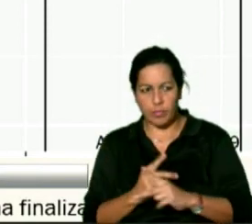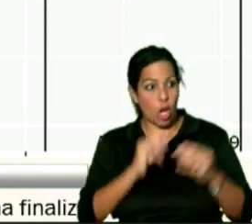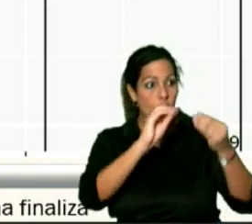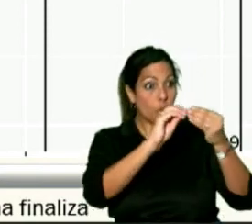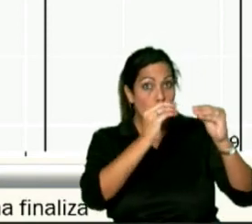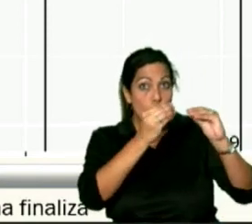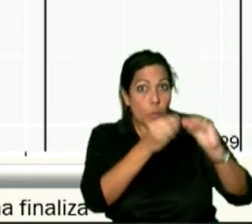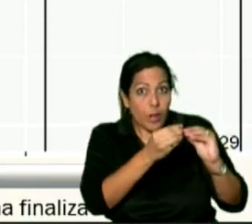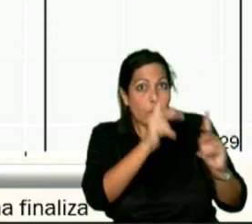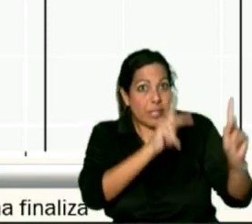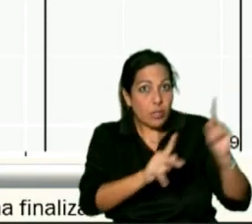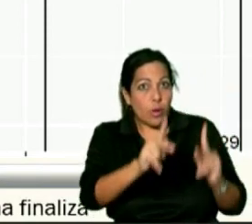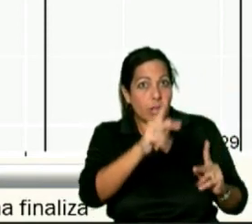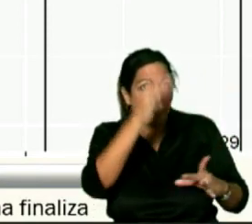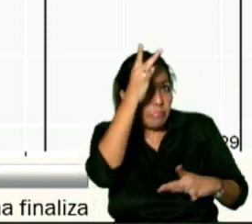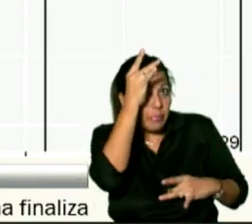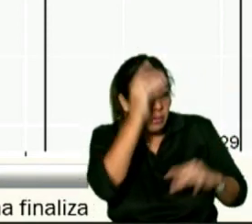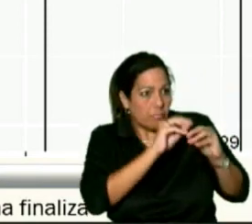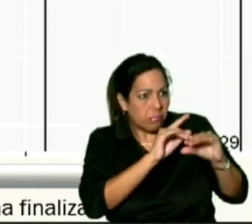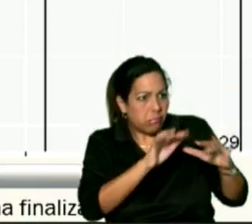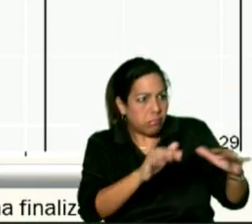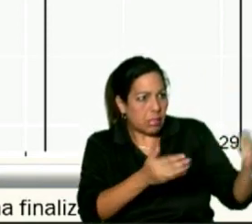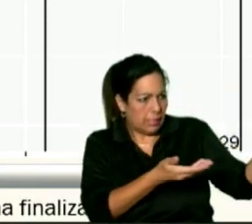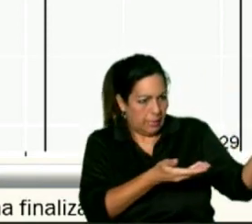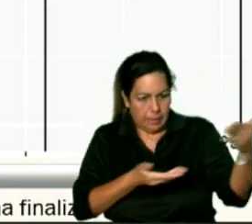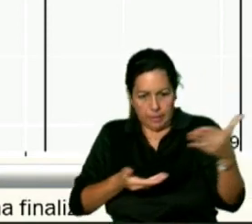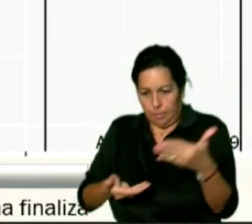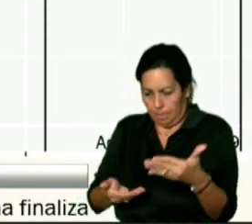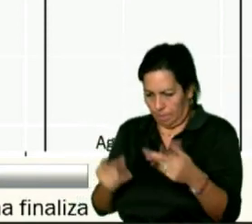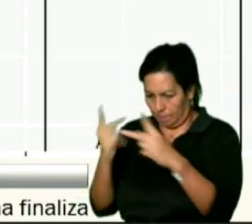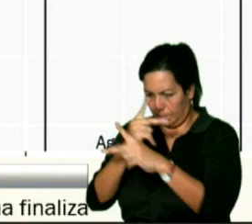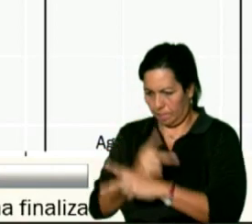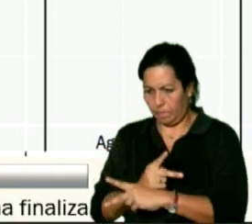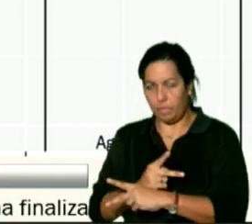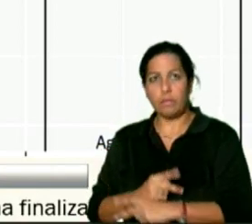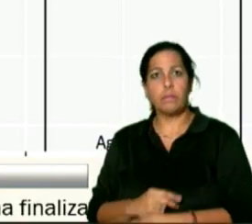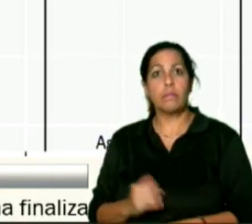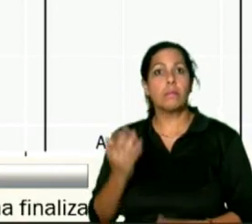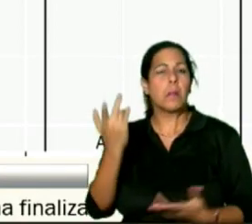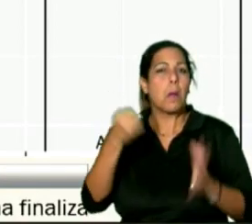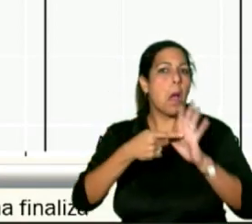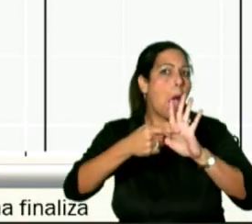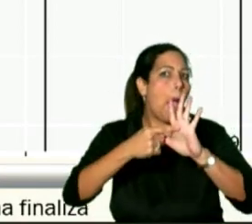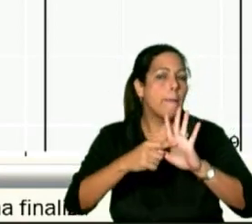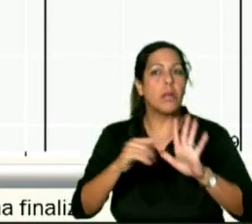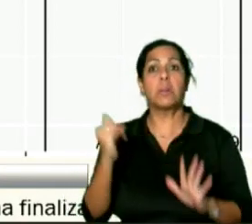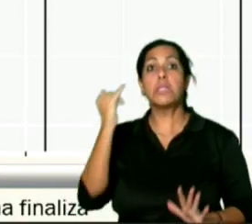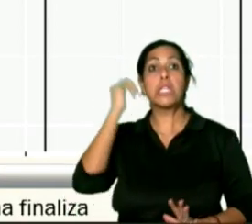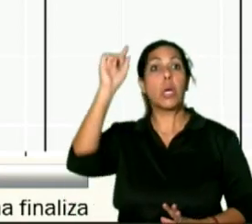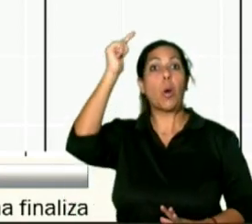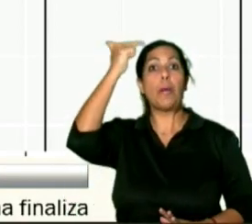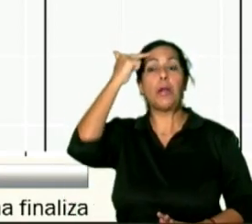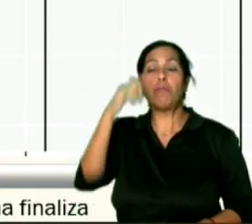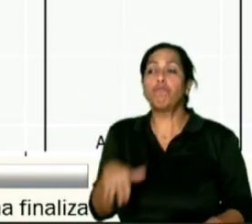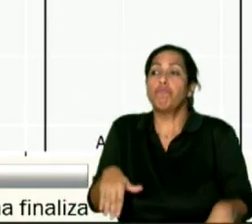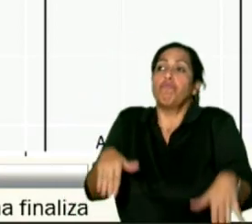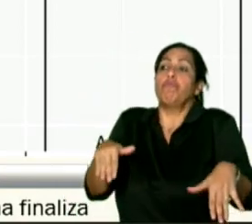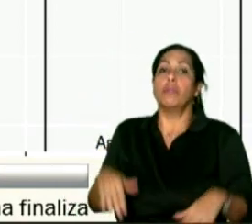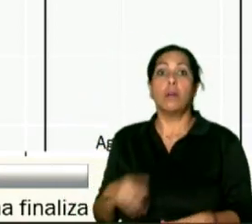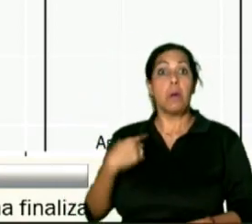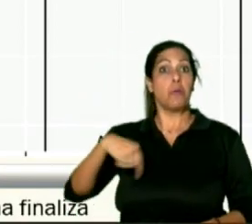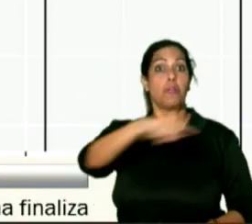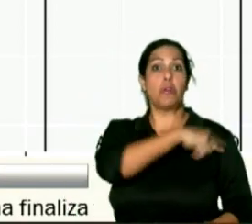llevaría esta conducta de la epidemia en Puerto Rico si no hiciéramos nada, ¿verdad?, de parte del gobierno y de parte de nosotros los